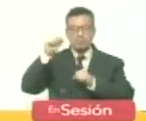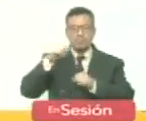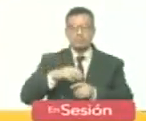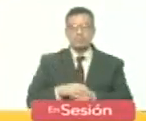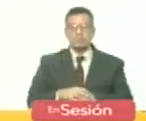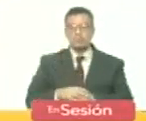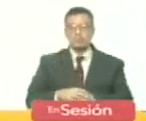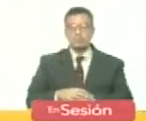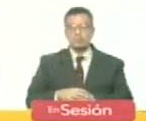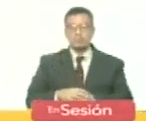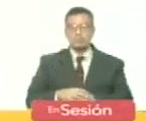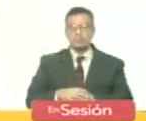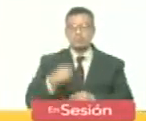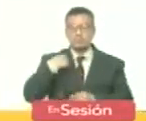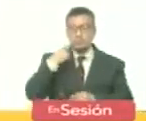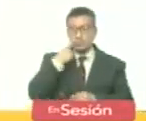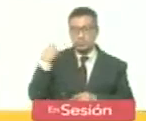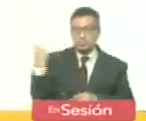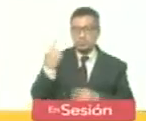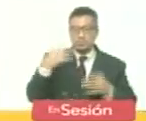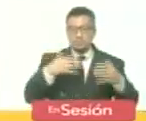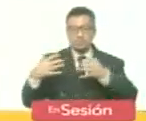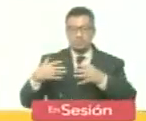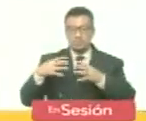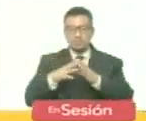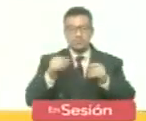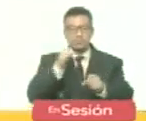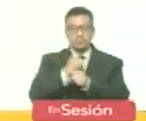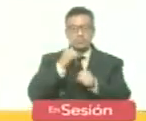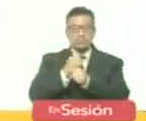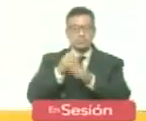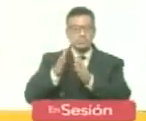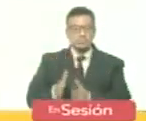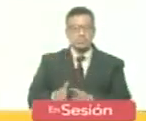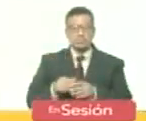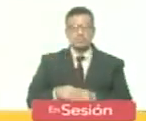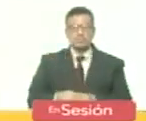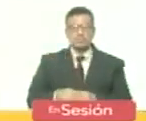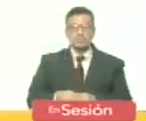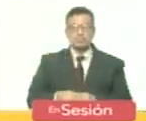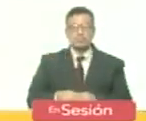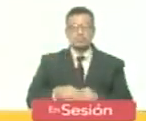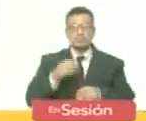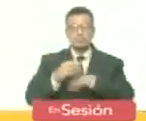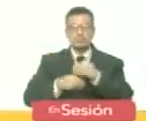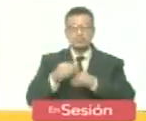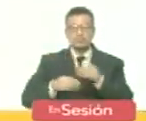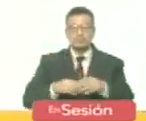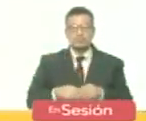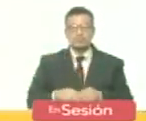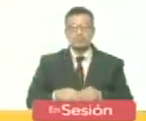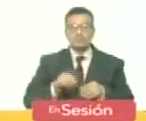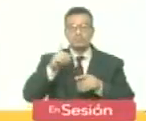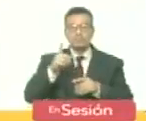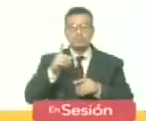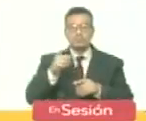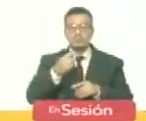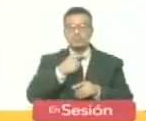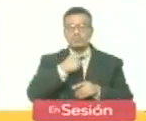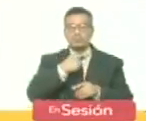Maduro, viene de las luchas de los trabajadores, emplea una